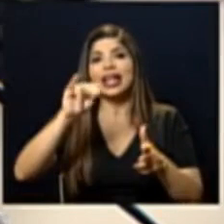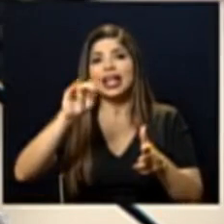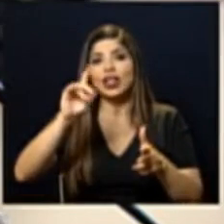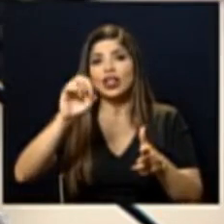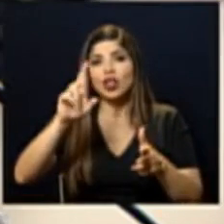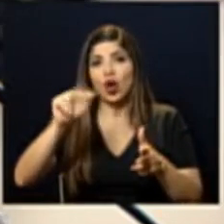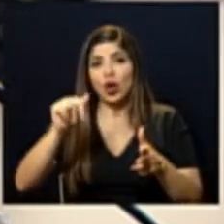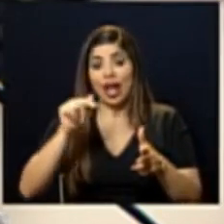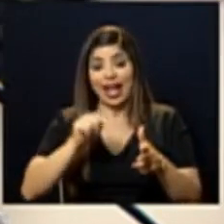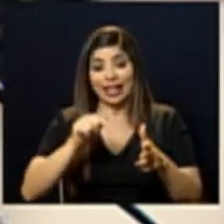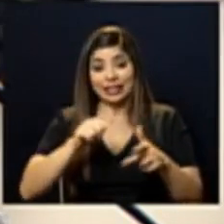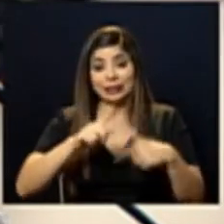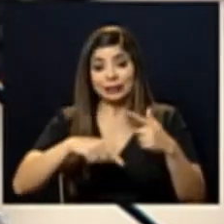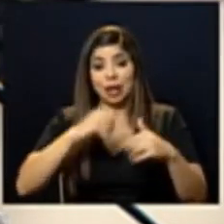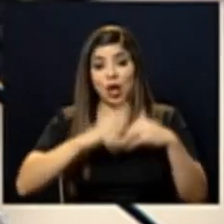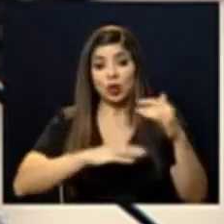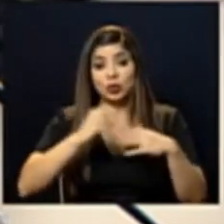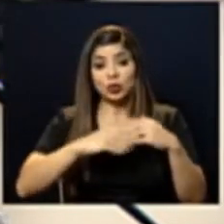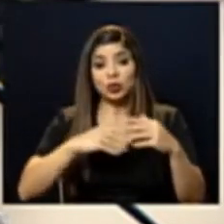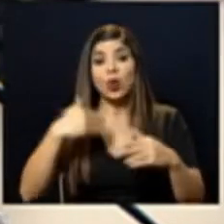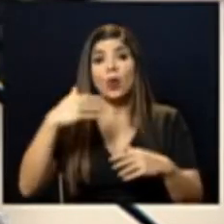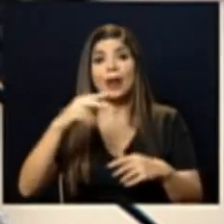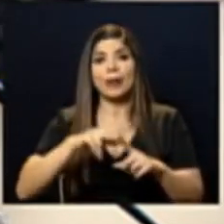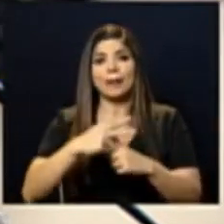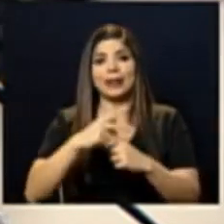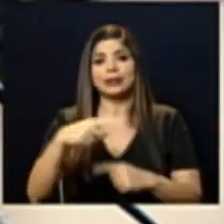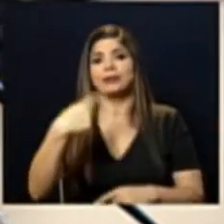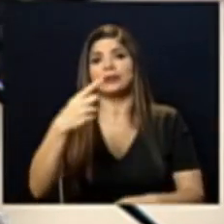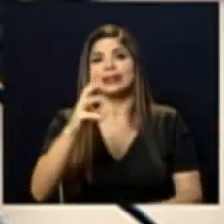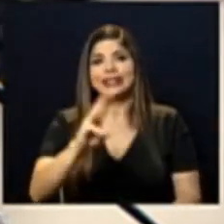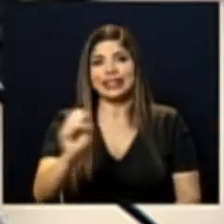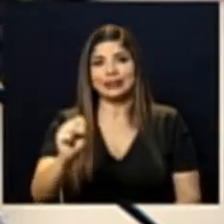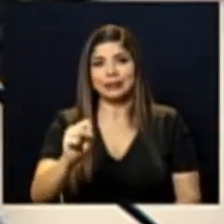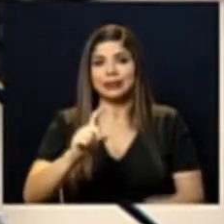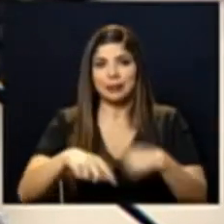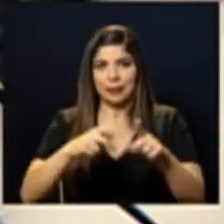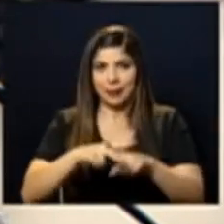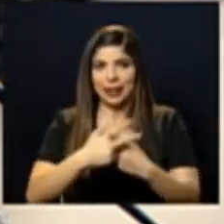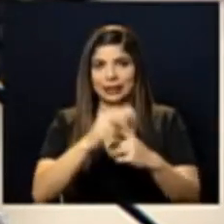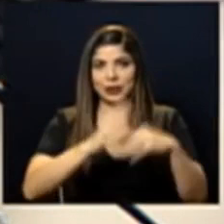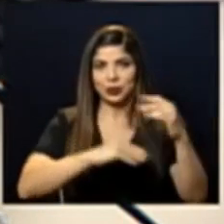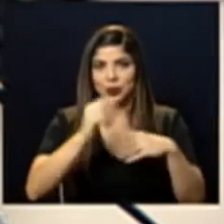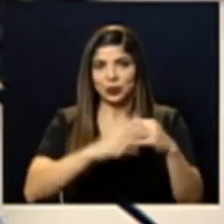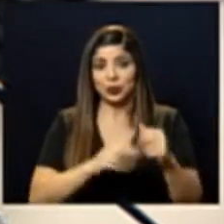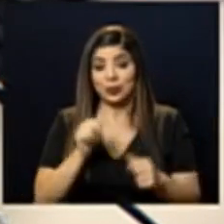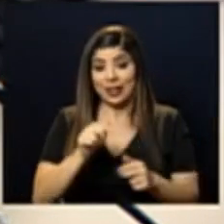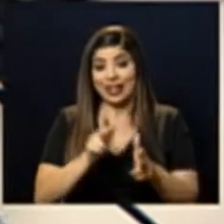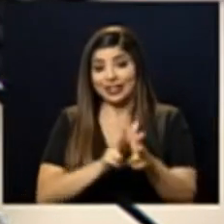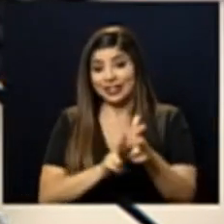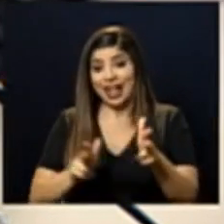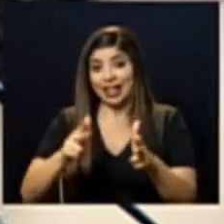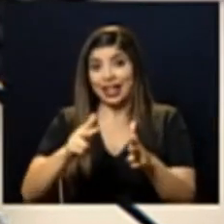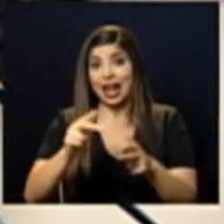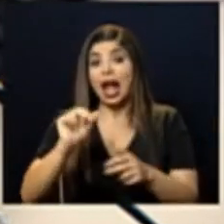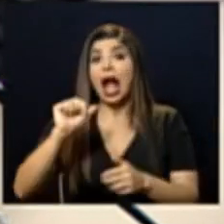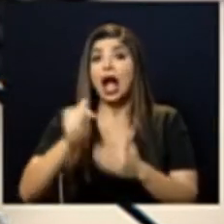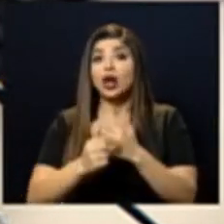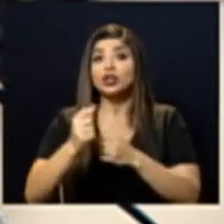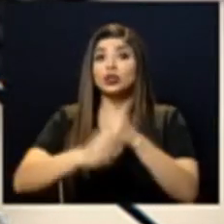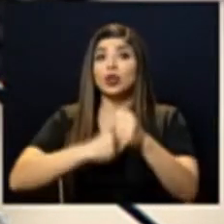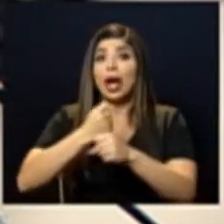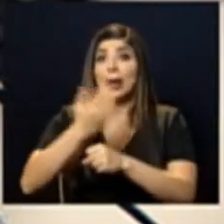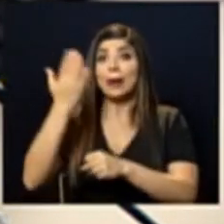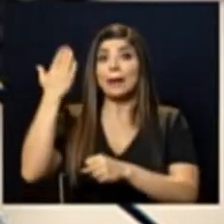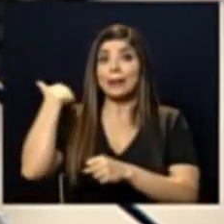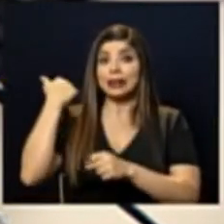cuya construcción arrancará el próximo semestre. En esa radial, en agosto del año pasado, se puso